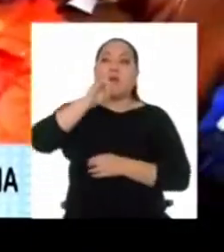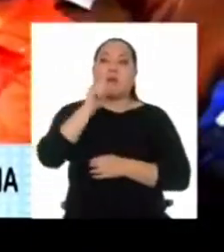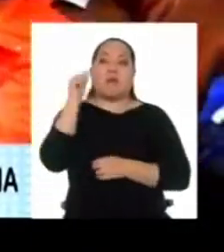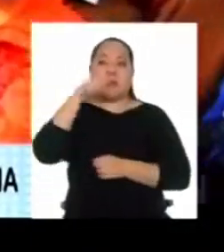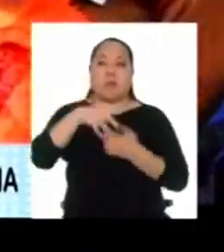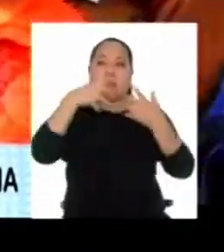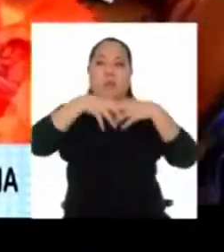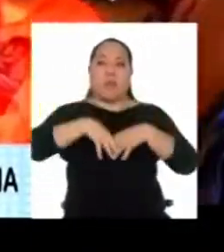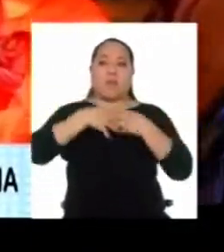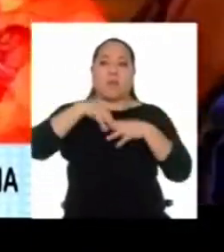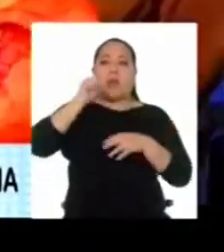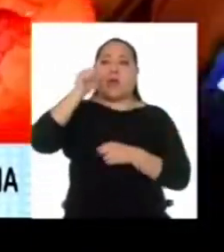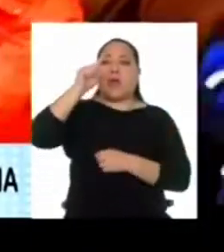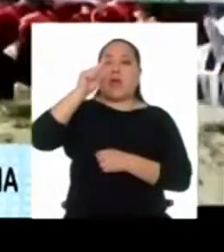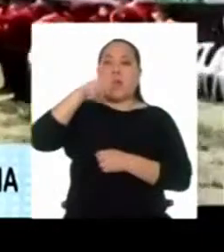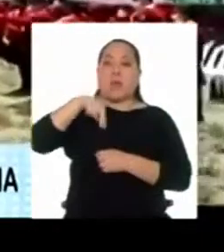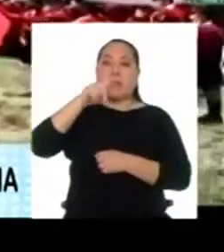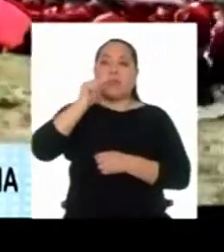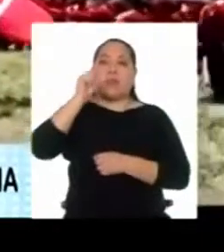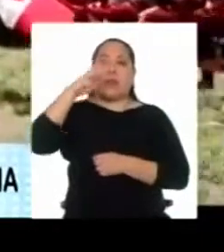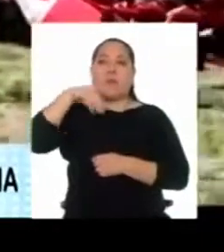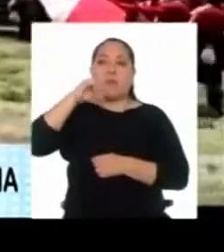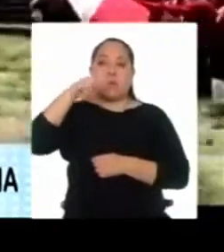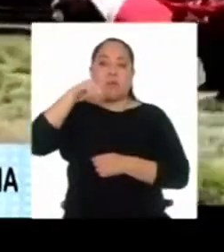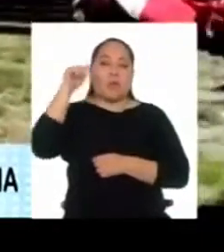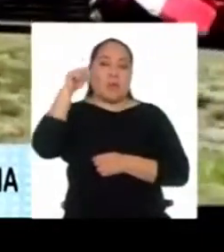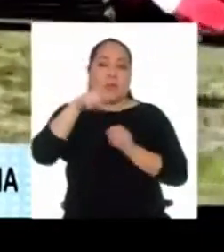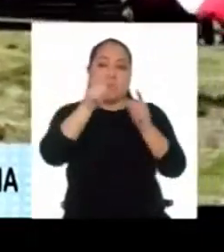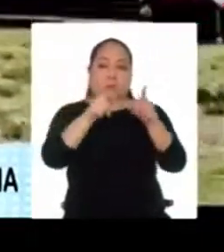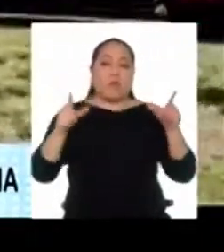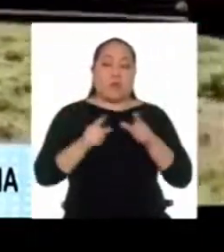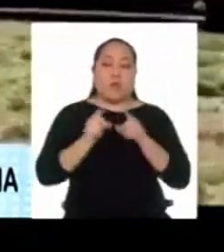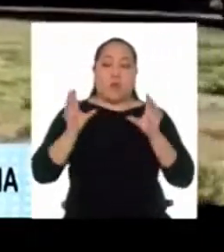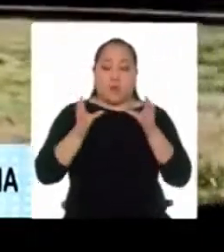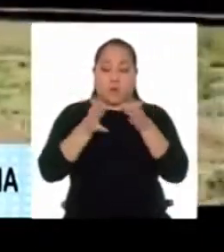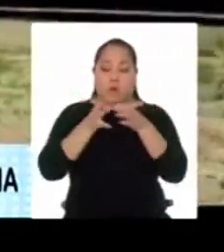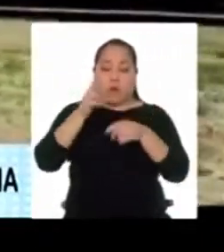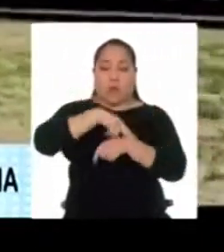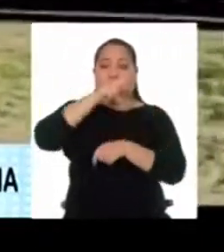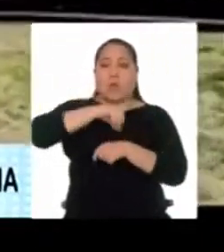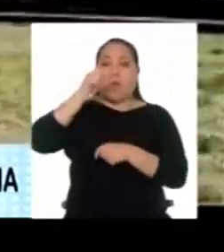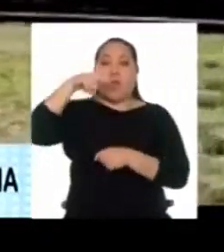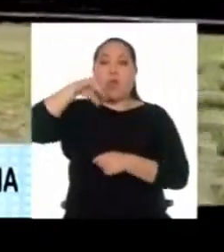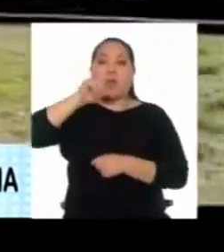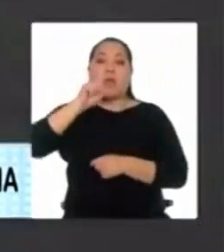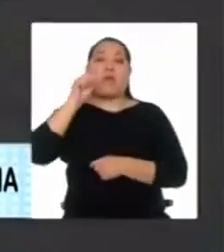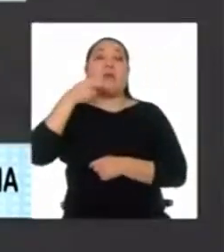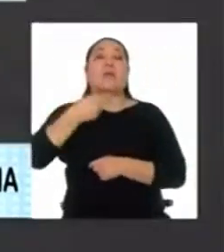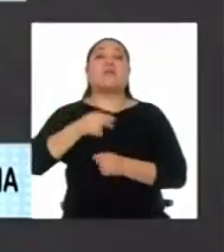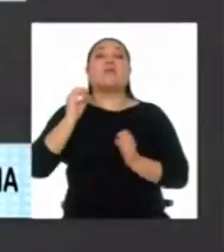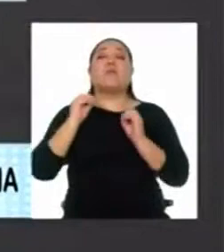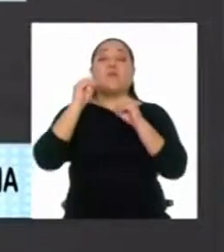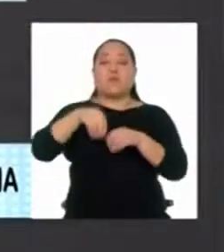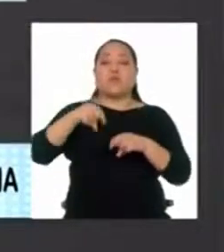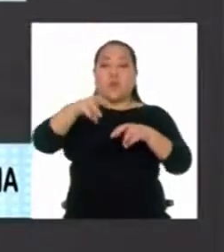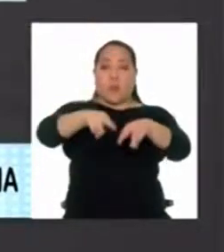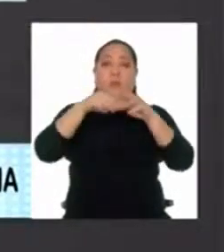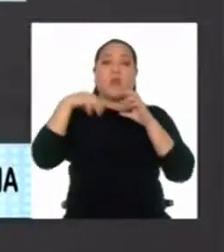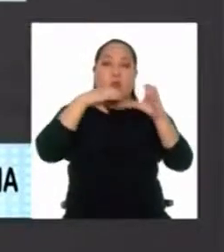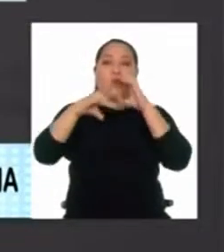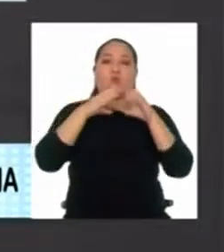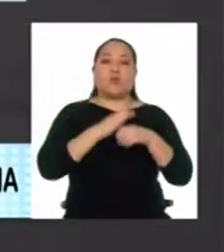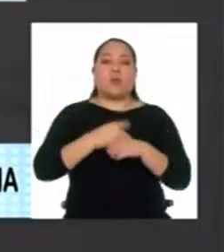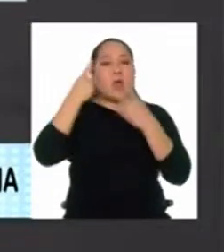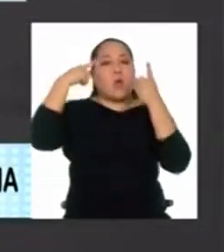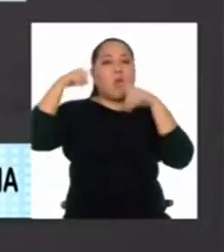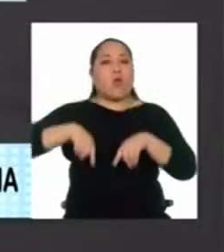y la empresa minera Antamina. En esta localidad de la región Ancash se instaló la mesa de diálogo en la que acordaron para